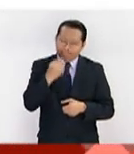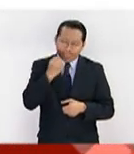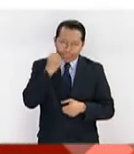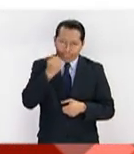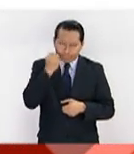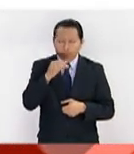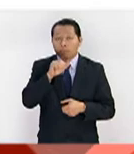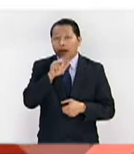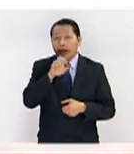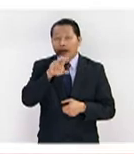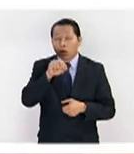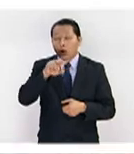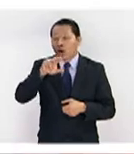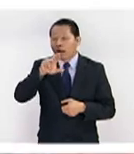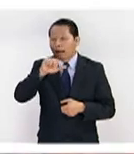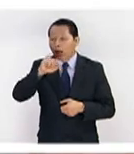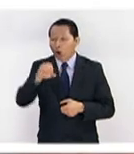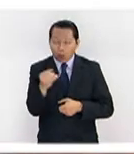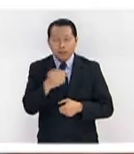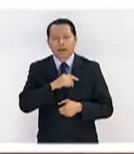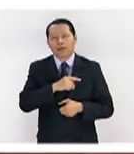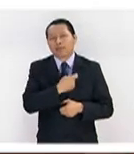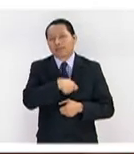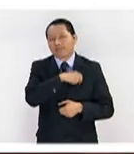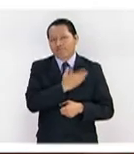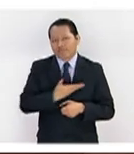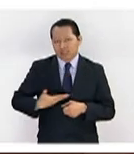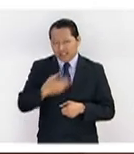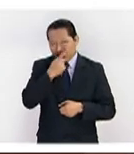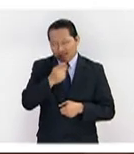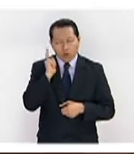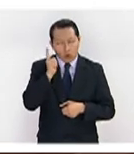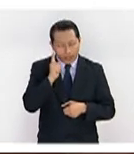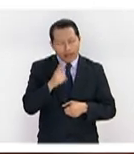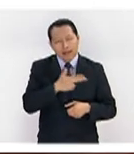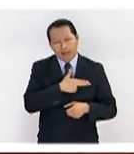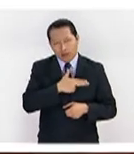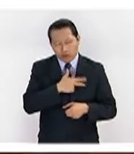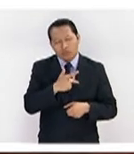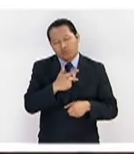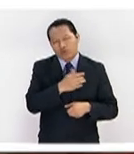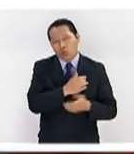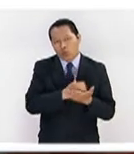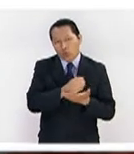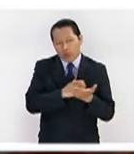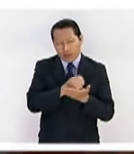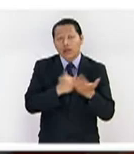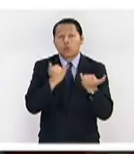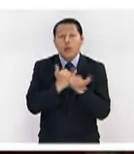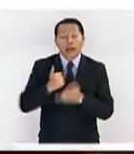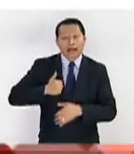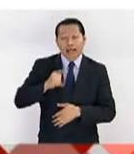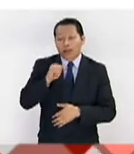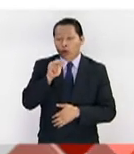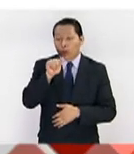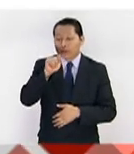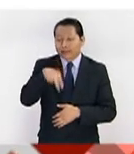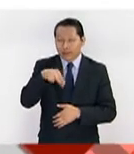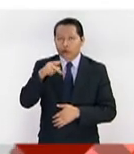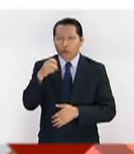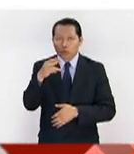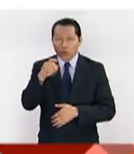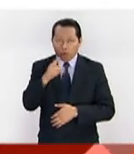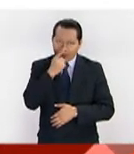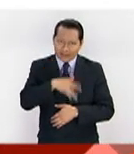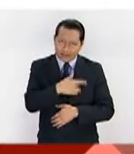Rajoy, presidente de España, deseó pronta recuperación a los heridos. También el primer ministro de Canadá, Justin Trudeau, expresó sus